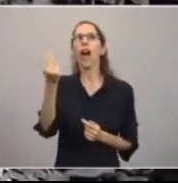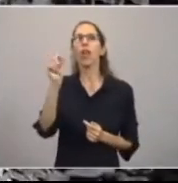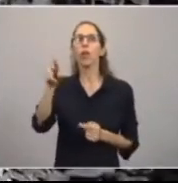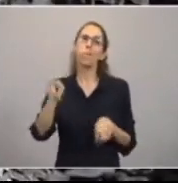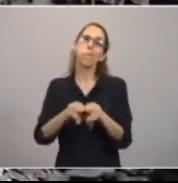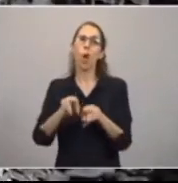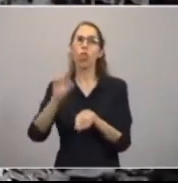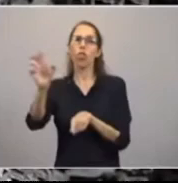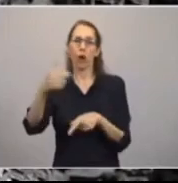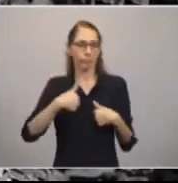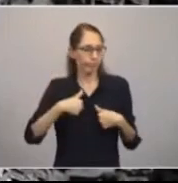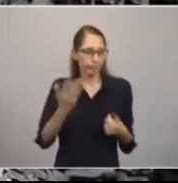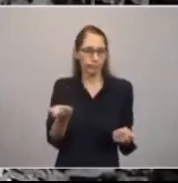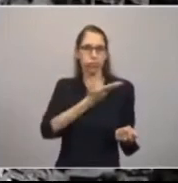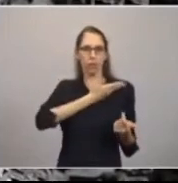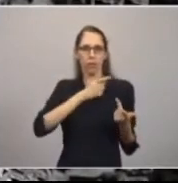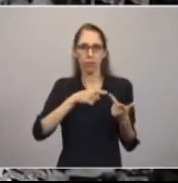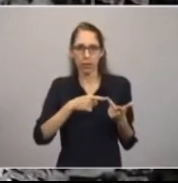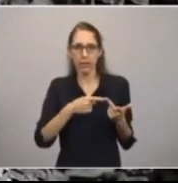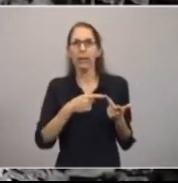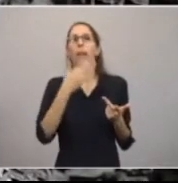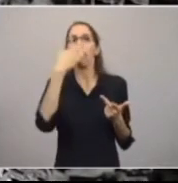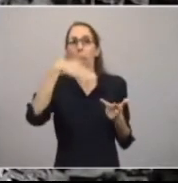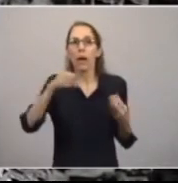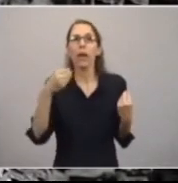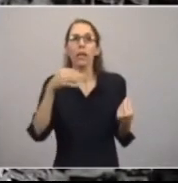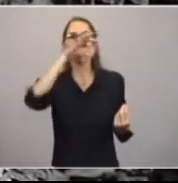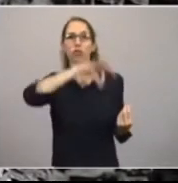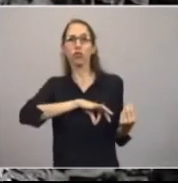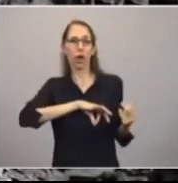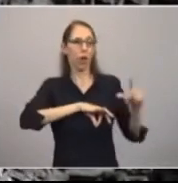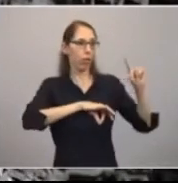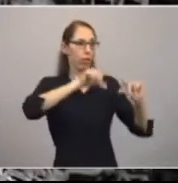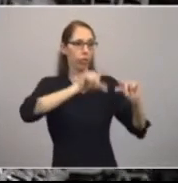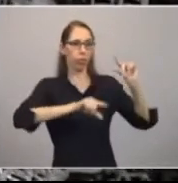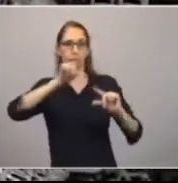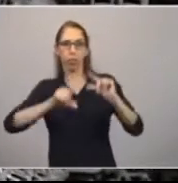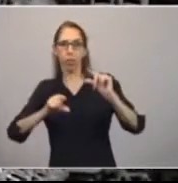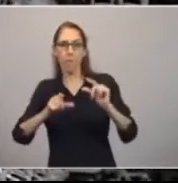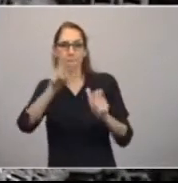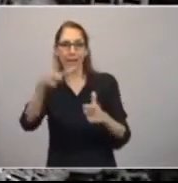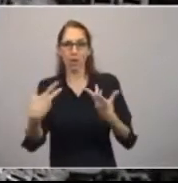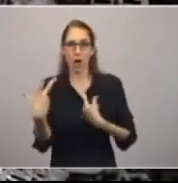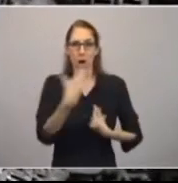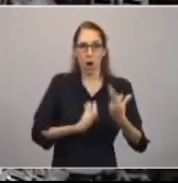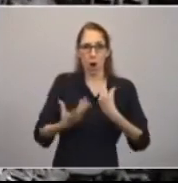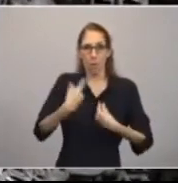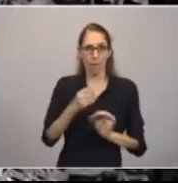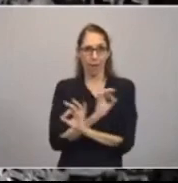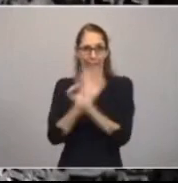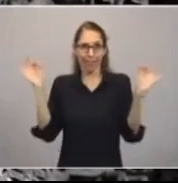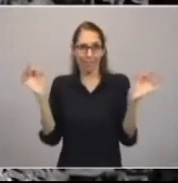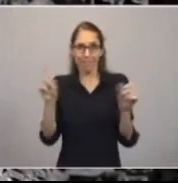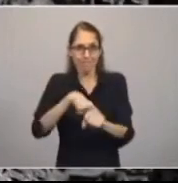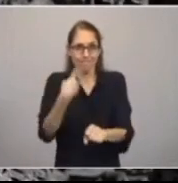en dólares. Y después la liquidación de los salarios, la reducción de los salarios, le mata el mercado interno.